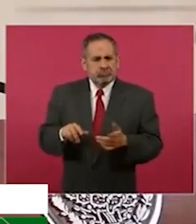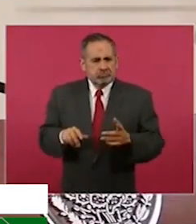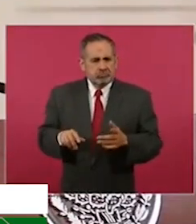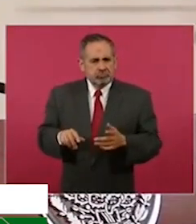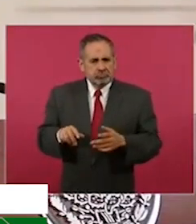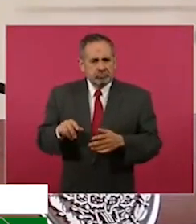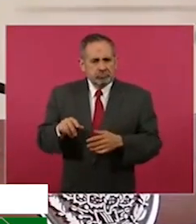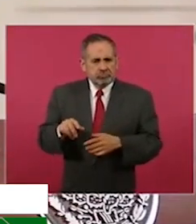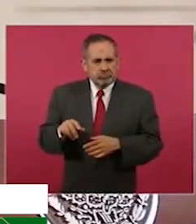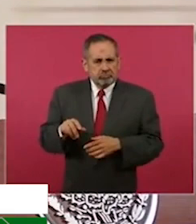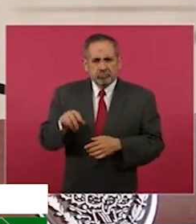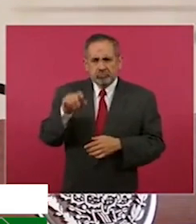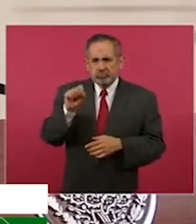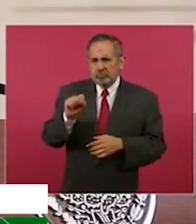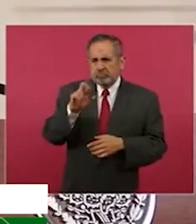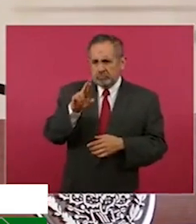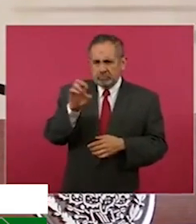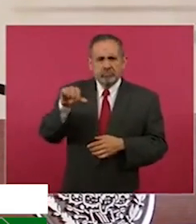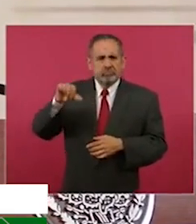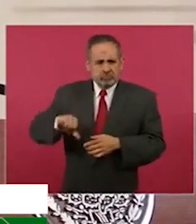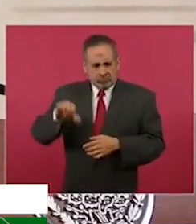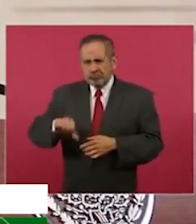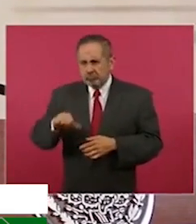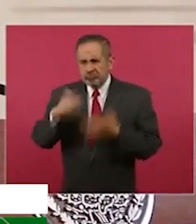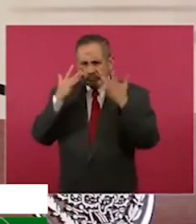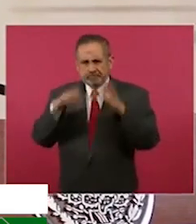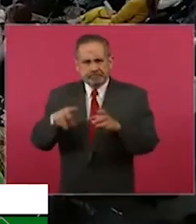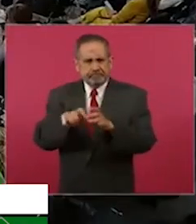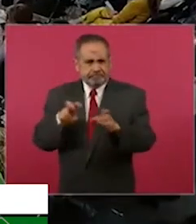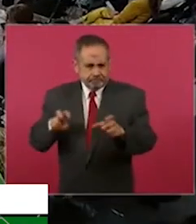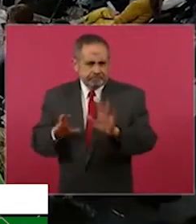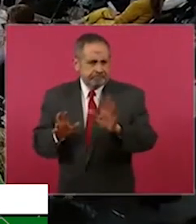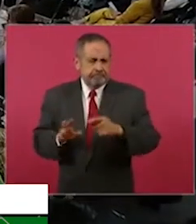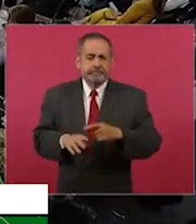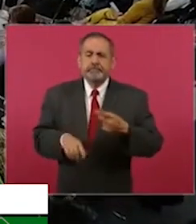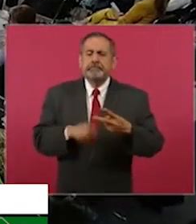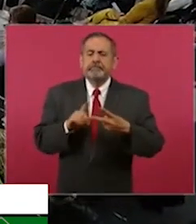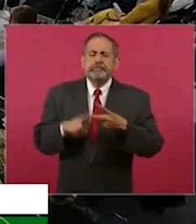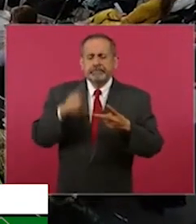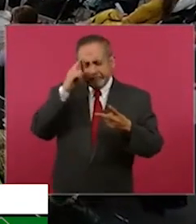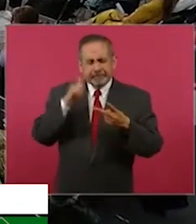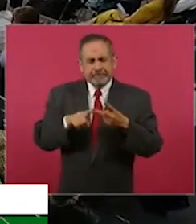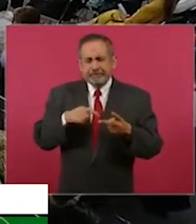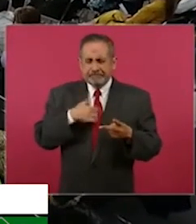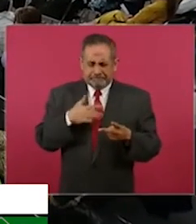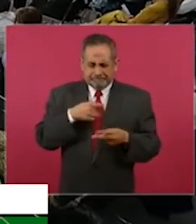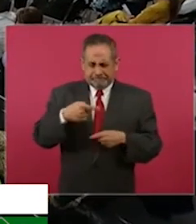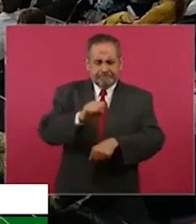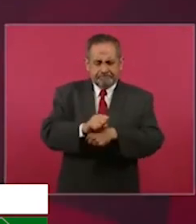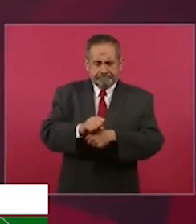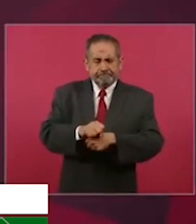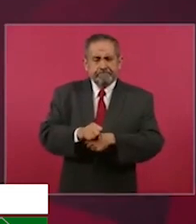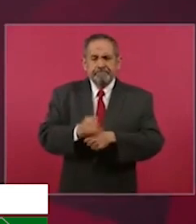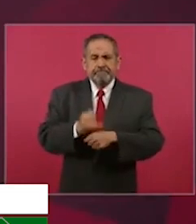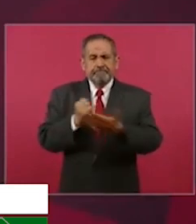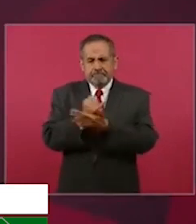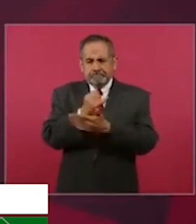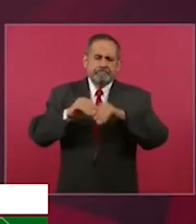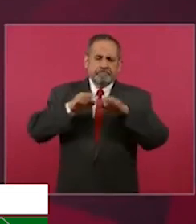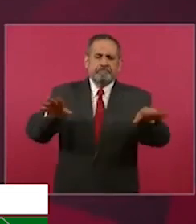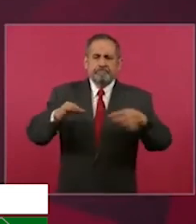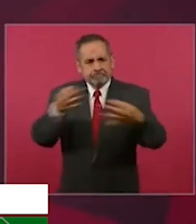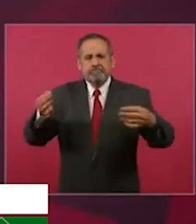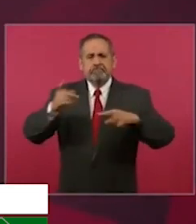a los sustitutos de Marcelo Ebrard y Adán Augusto López. Y yo pienso que esta semana vamos a dar a